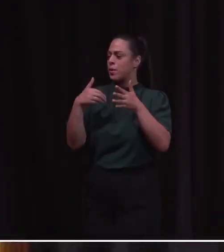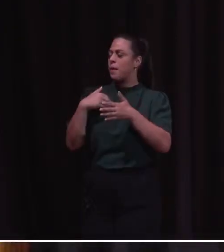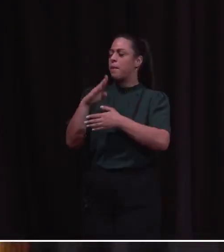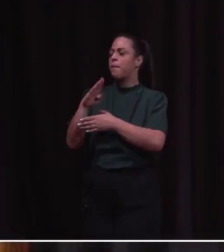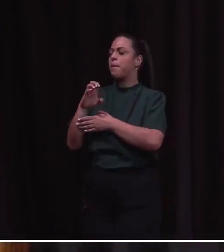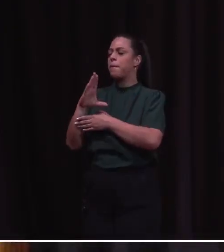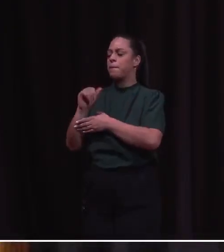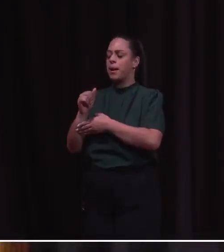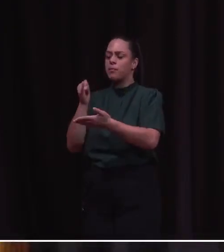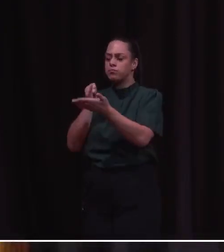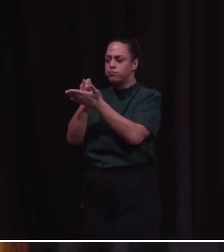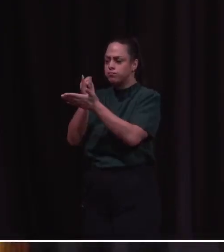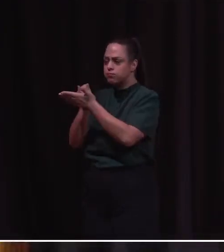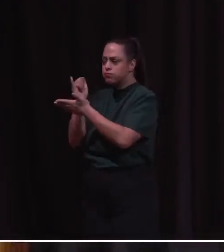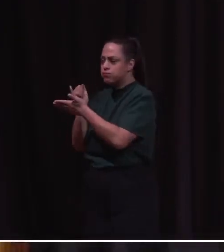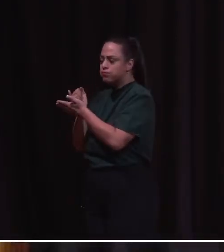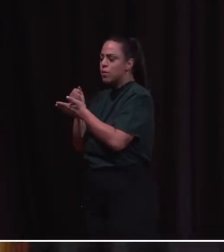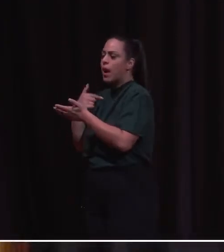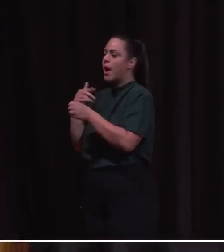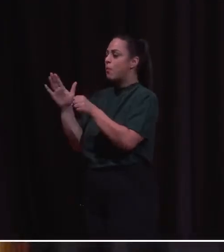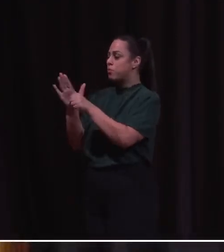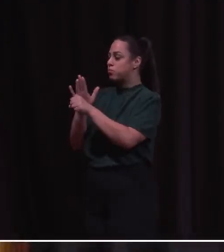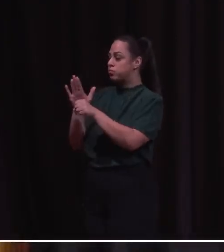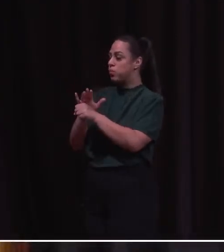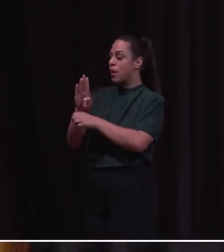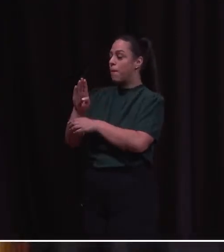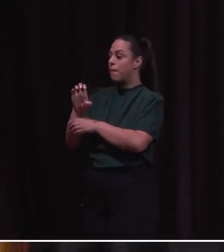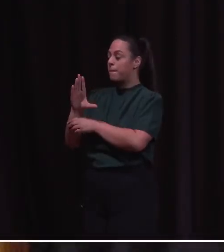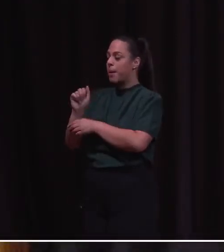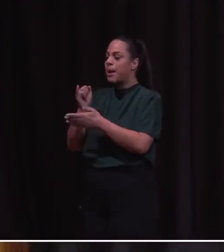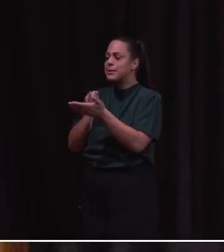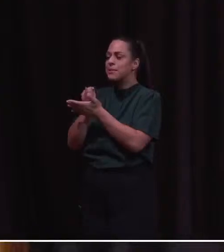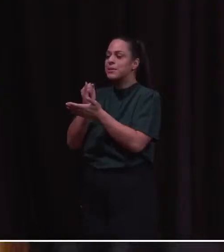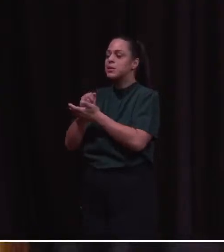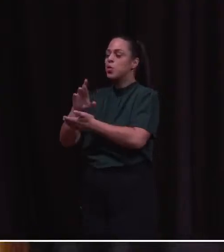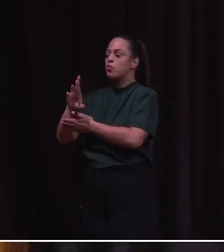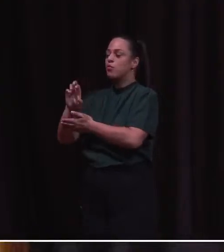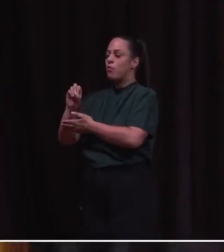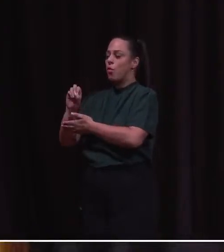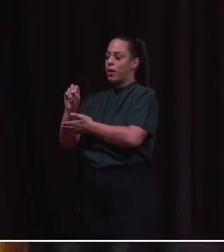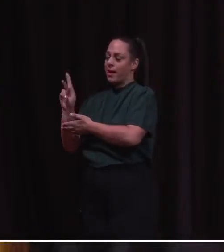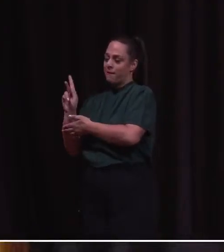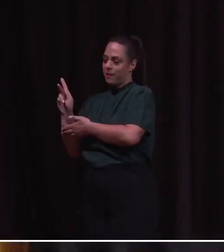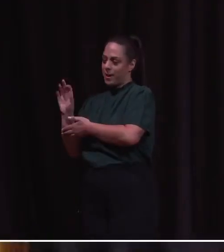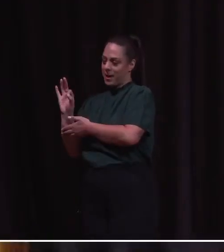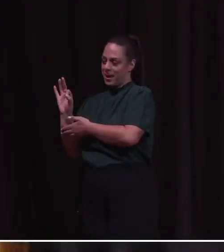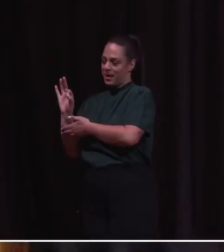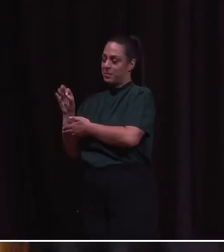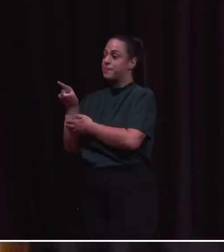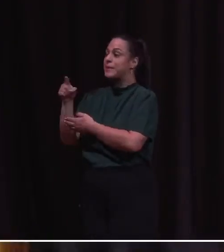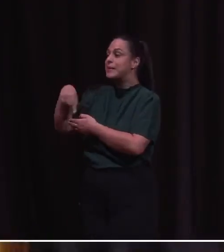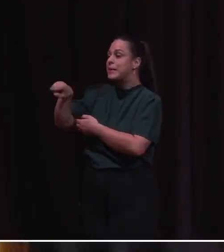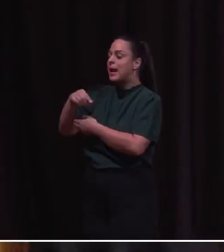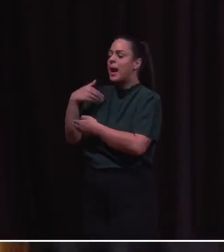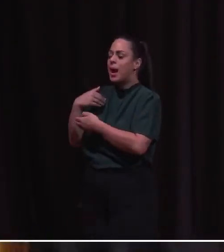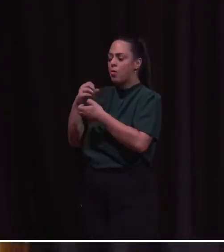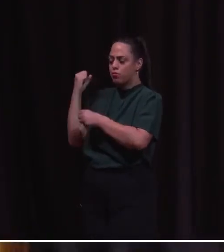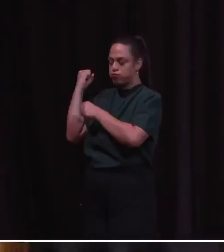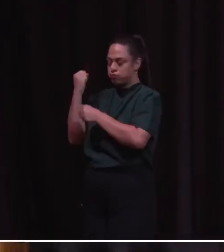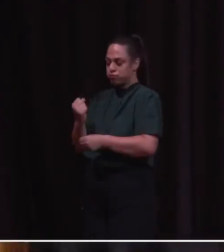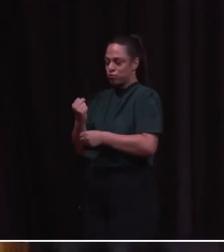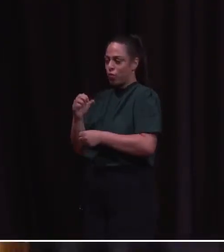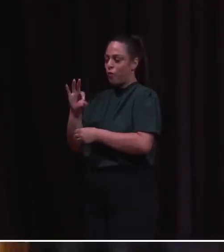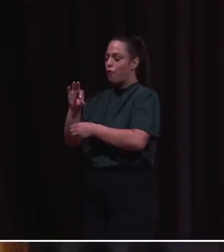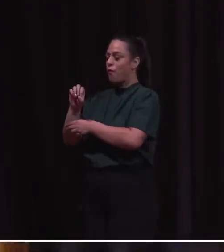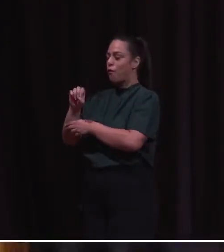investigación, incluyendo una Fulbright, becas de investigación Rockefeller y una subvención de la Fundación Ford. En